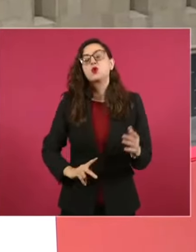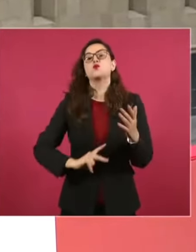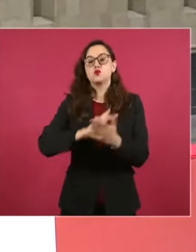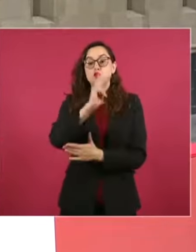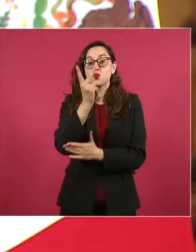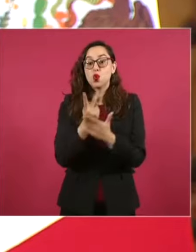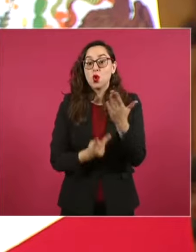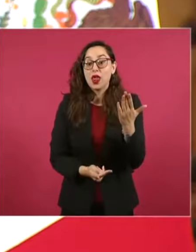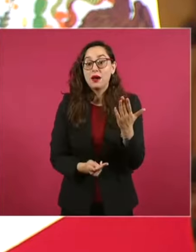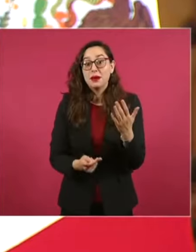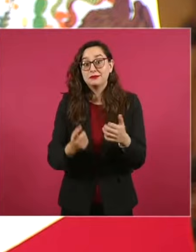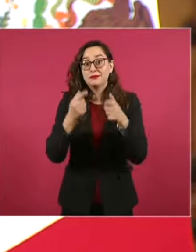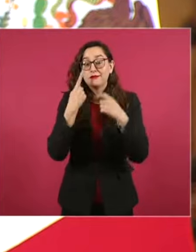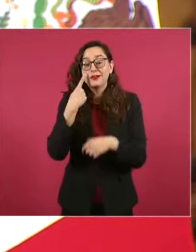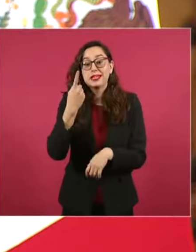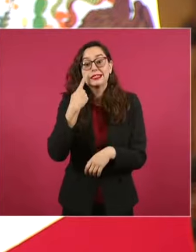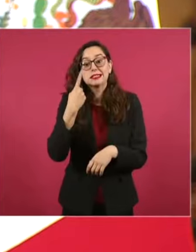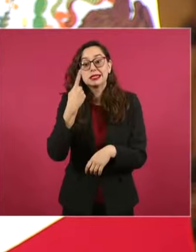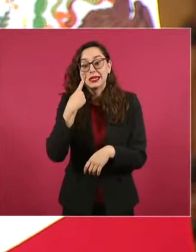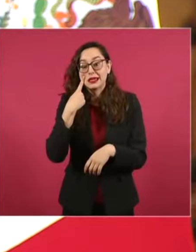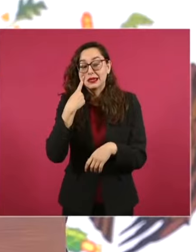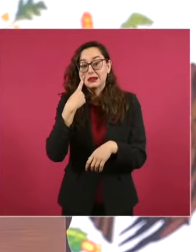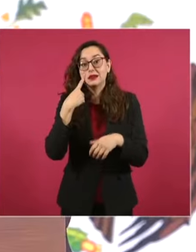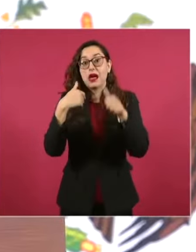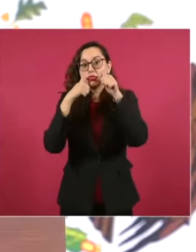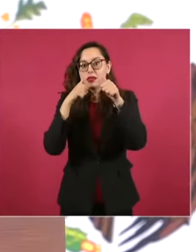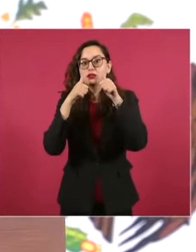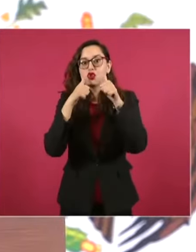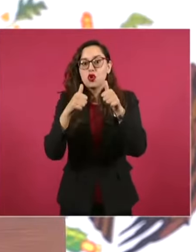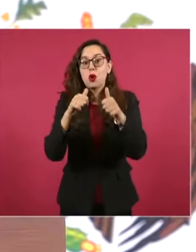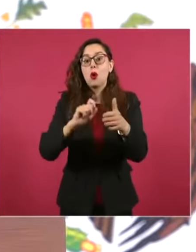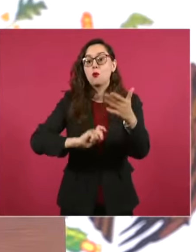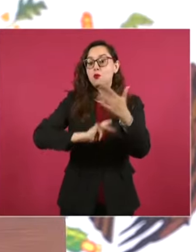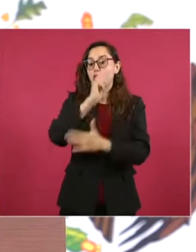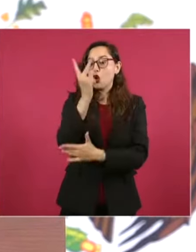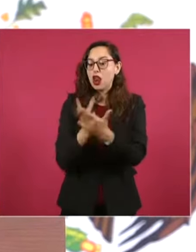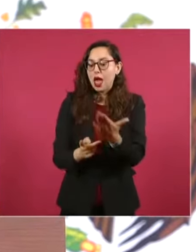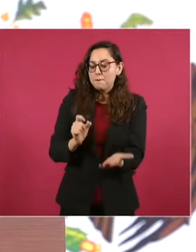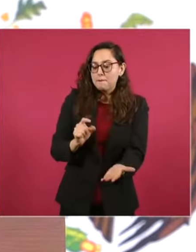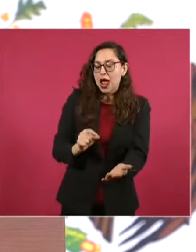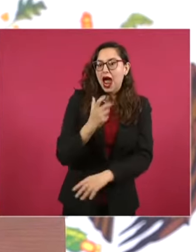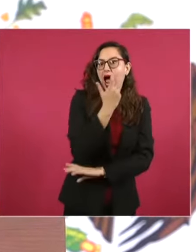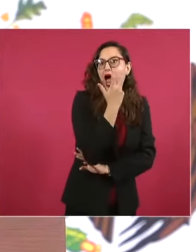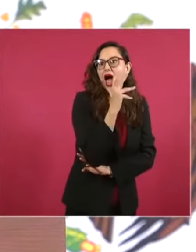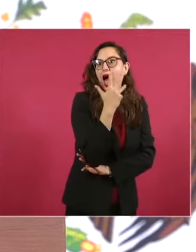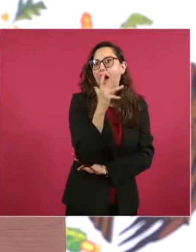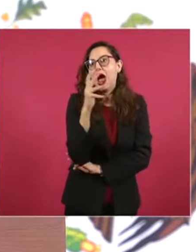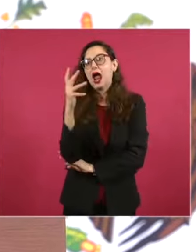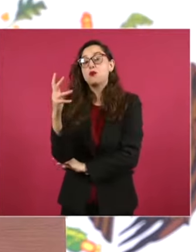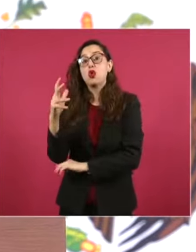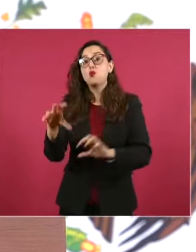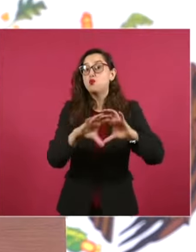bien, que se escuche lejos, es el programa de reforestación más